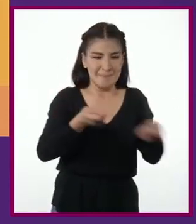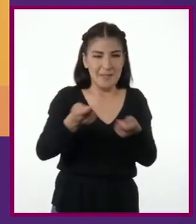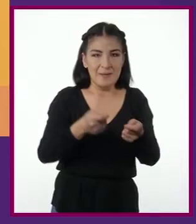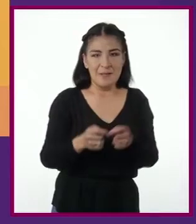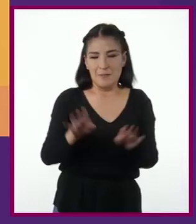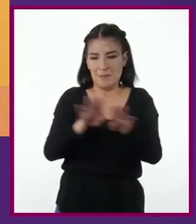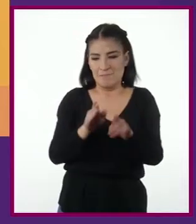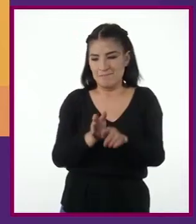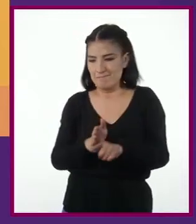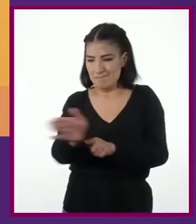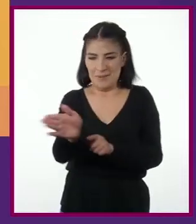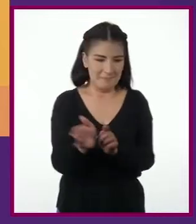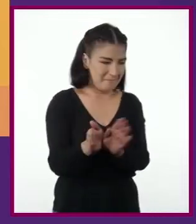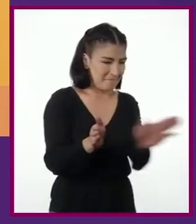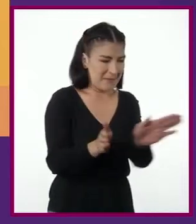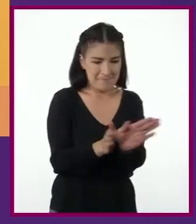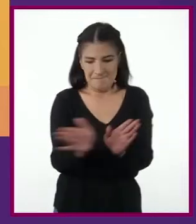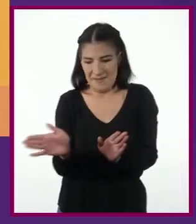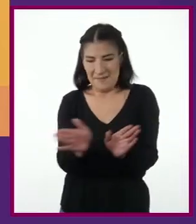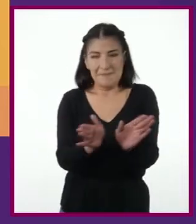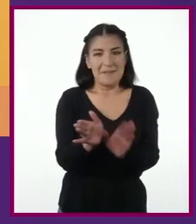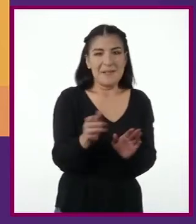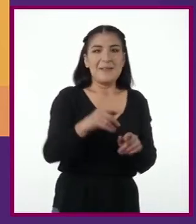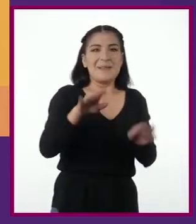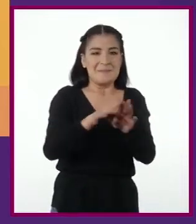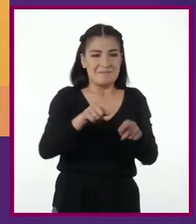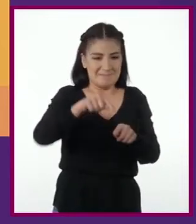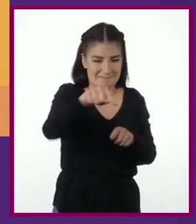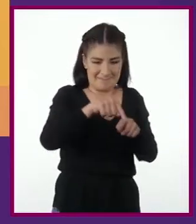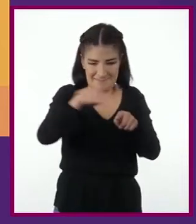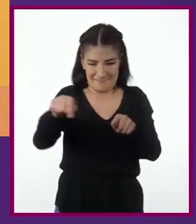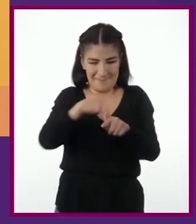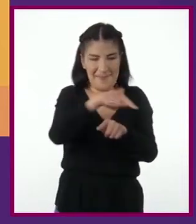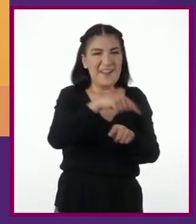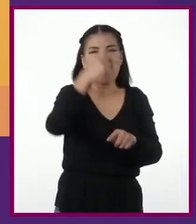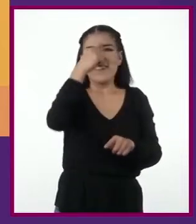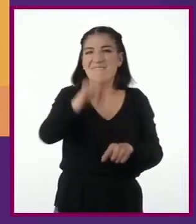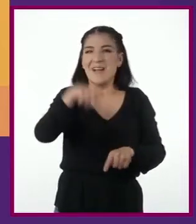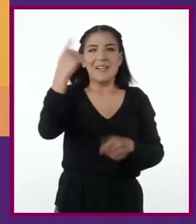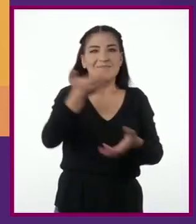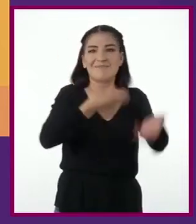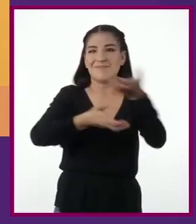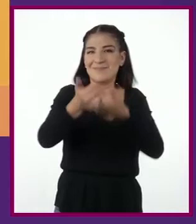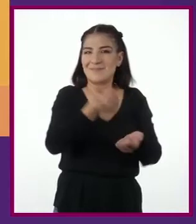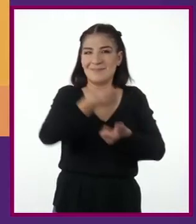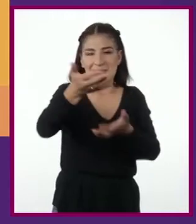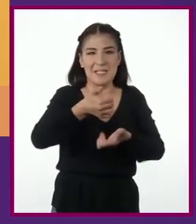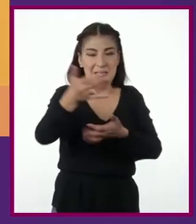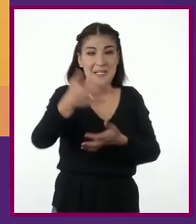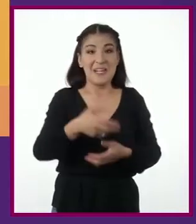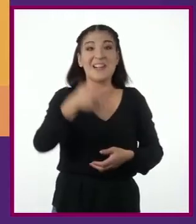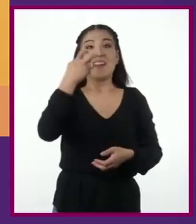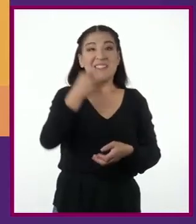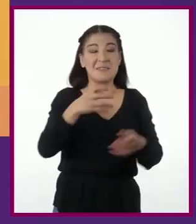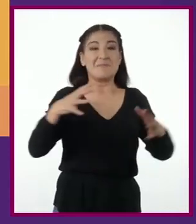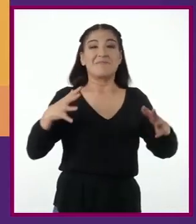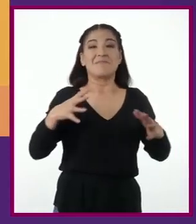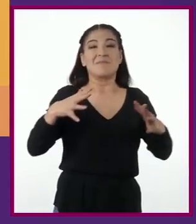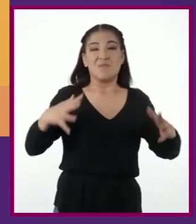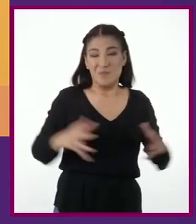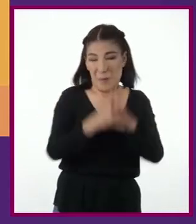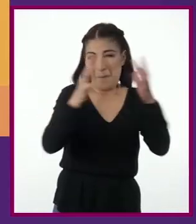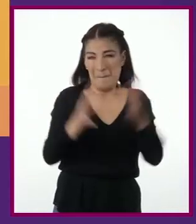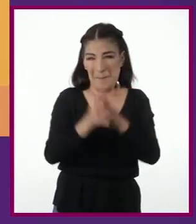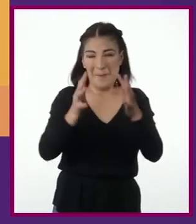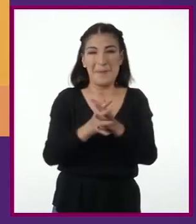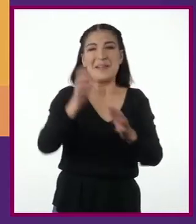el paso de la ruta comercial más directa hacia el área del Golfo. A la caída de las grandes ciudades del Clásico,